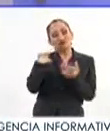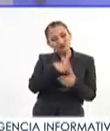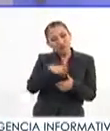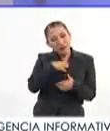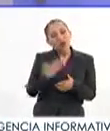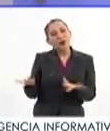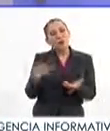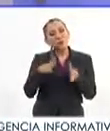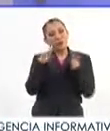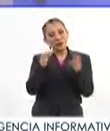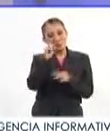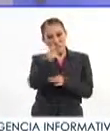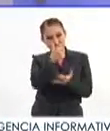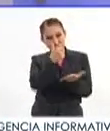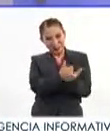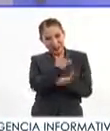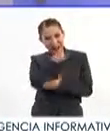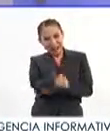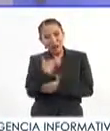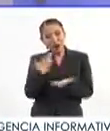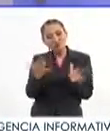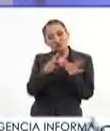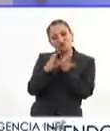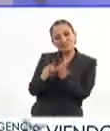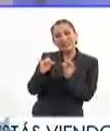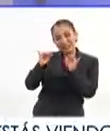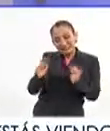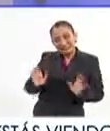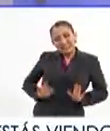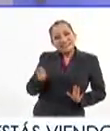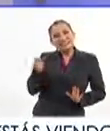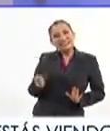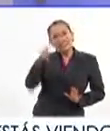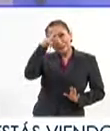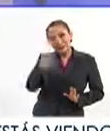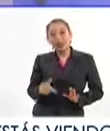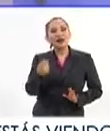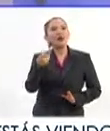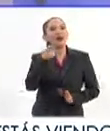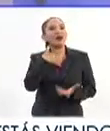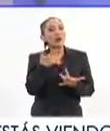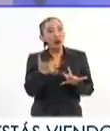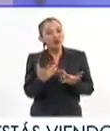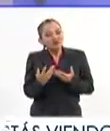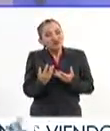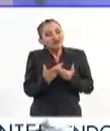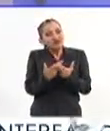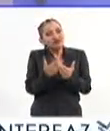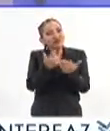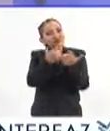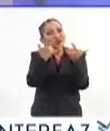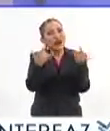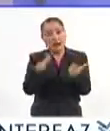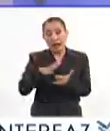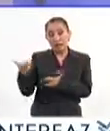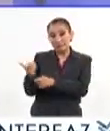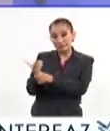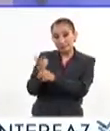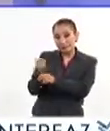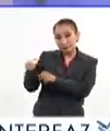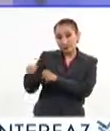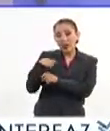que le ha dado mucha de la identidad a México y por supuesto que nos enriquece de historia, y tenemos aquí con nosotros